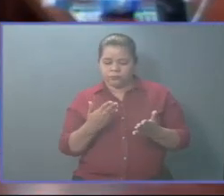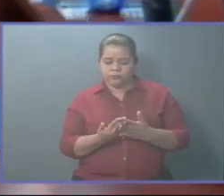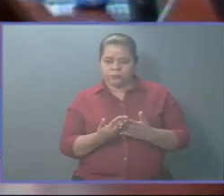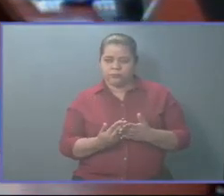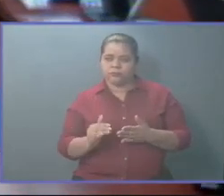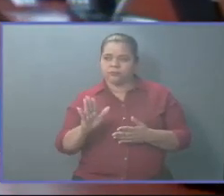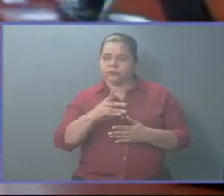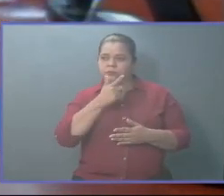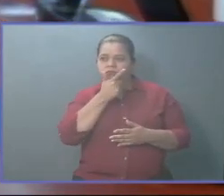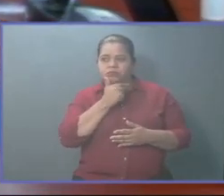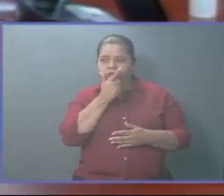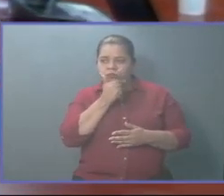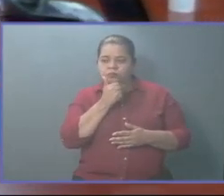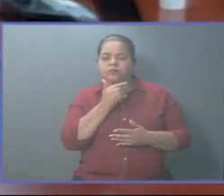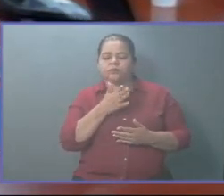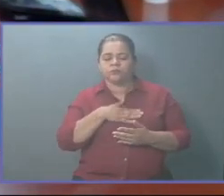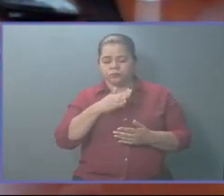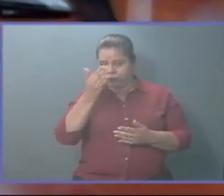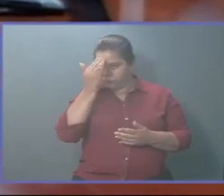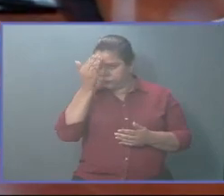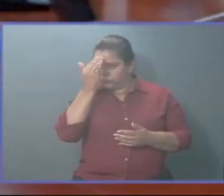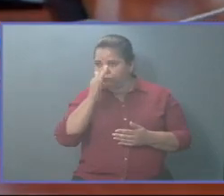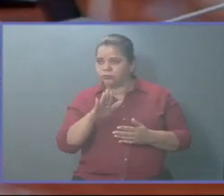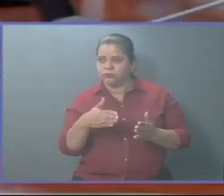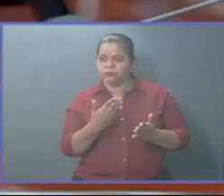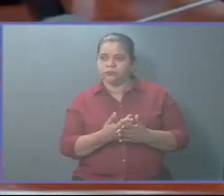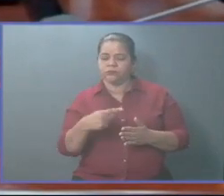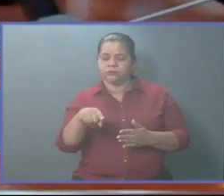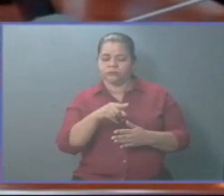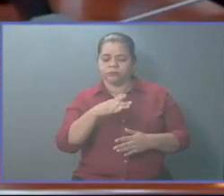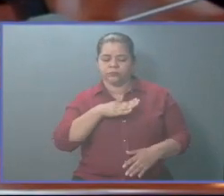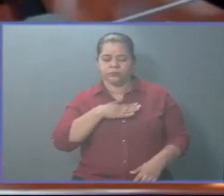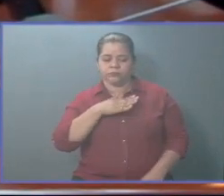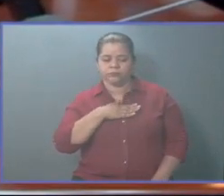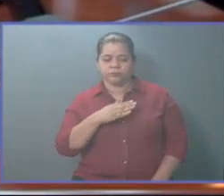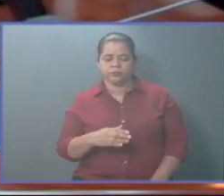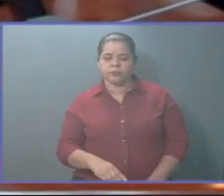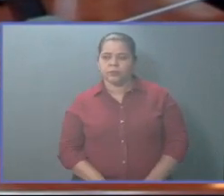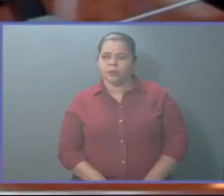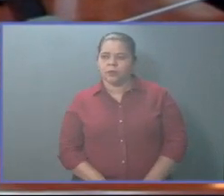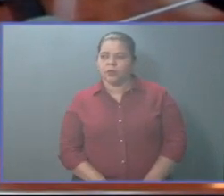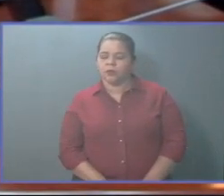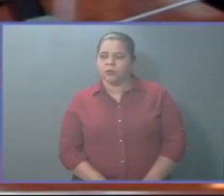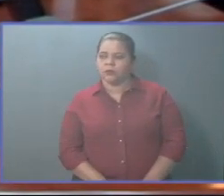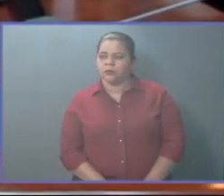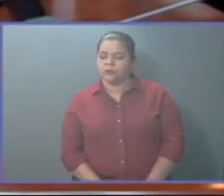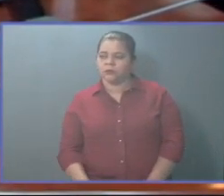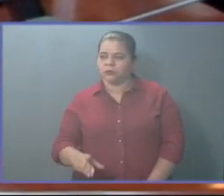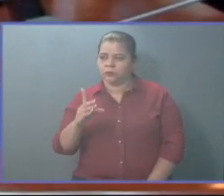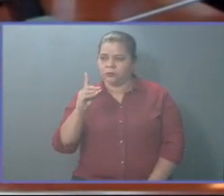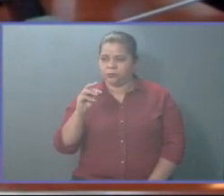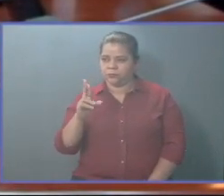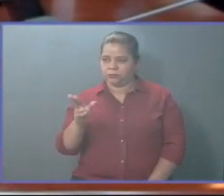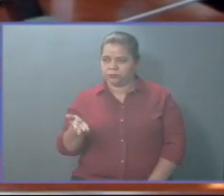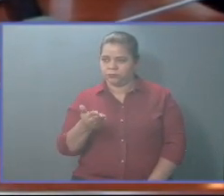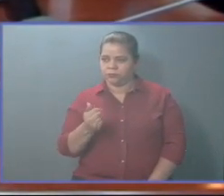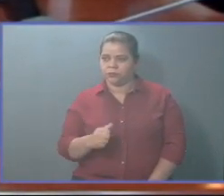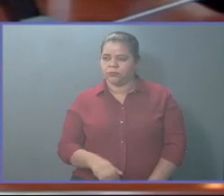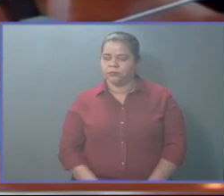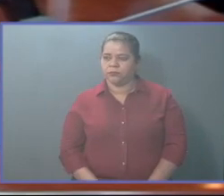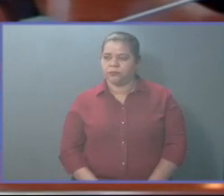a la interrogante que obviamente o a la duda que obviamente usted tiene en relación a lo que ha planteado. Doctor.